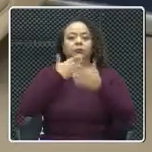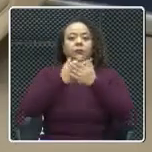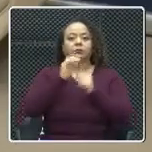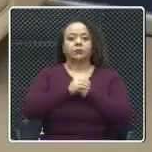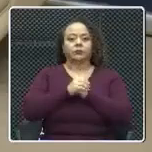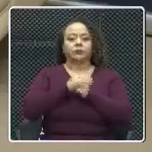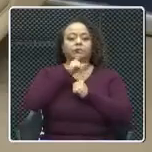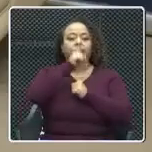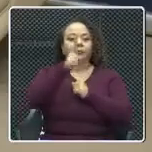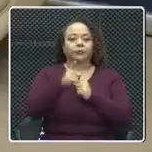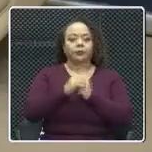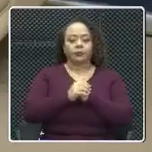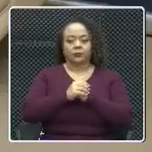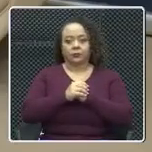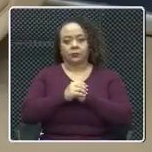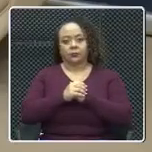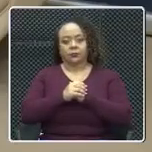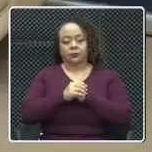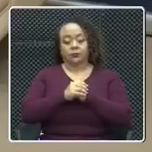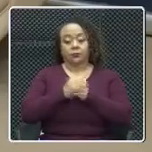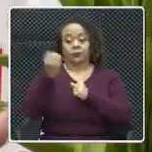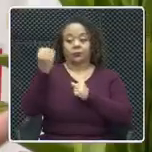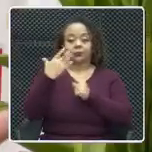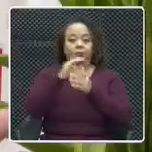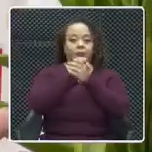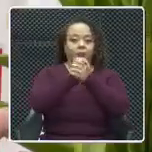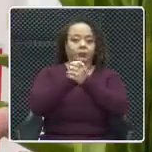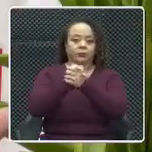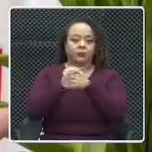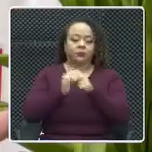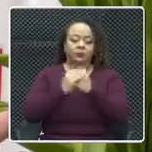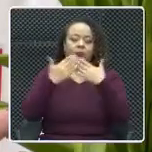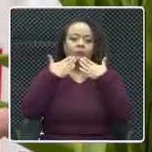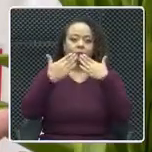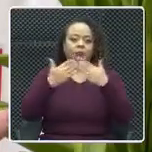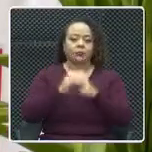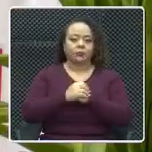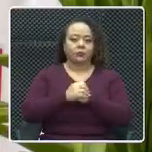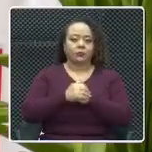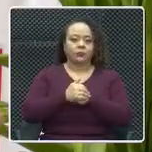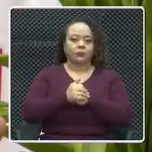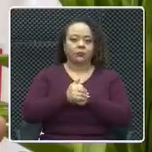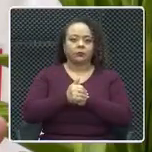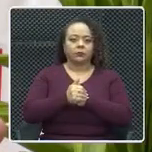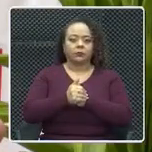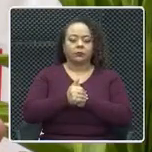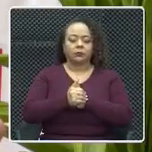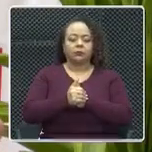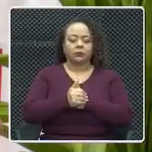realmente nos envían las felicitaciones, el agradecimiento.